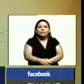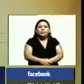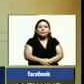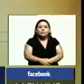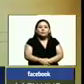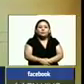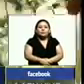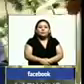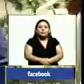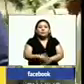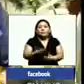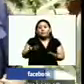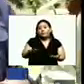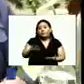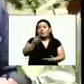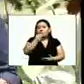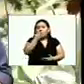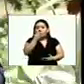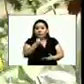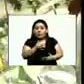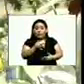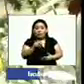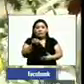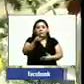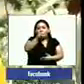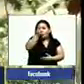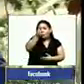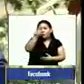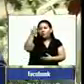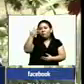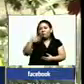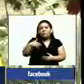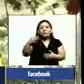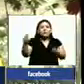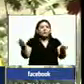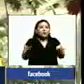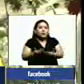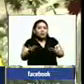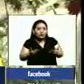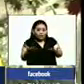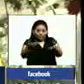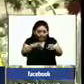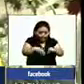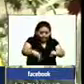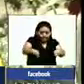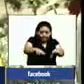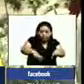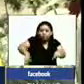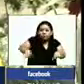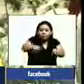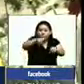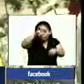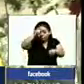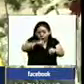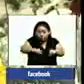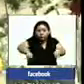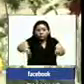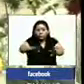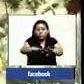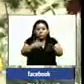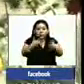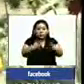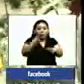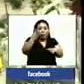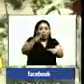Pues en realidad con la girasolo Lo hacemos nosotros trabajamos primero en almacido Ya cierta cantidad